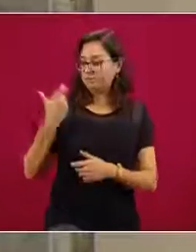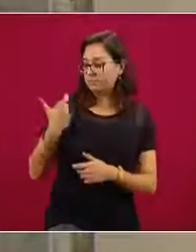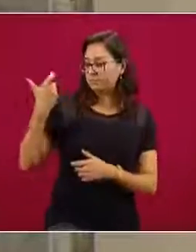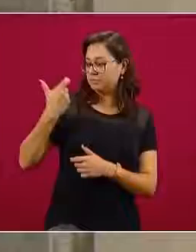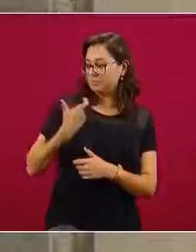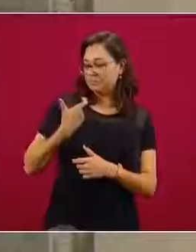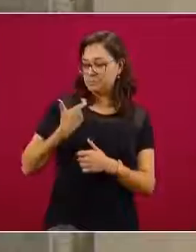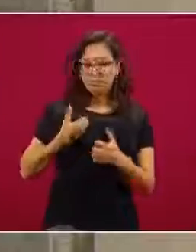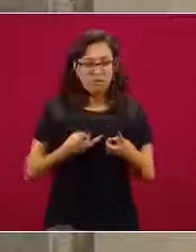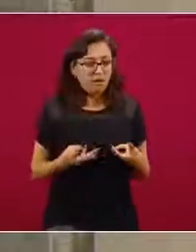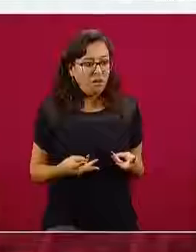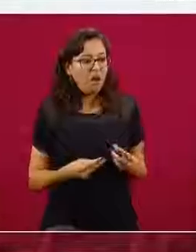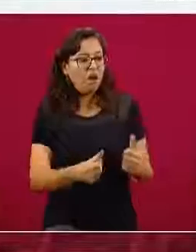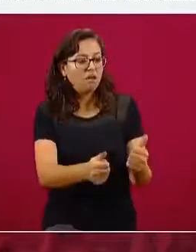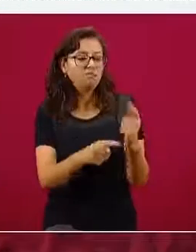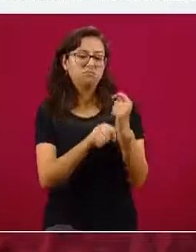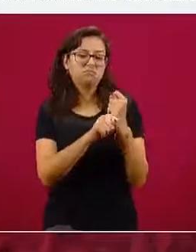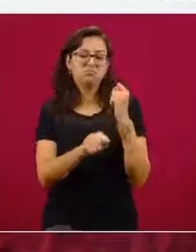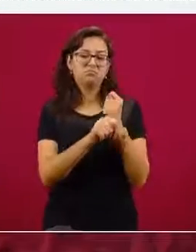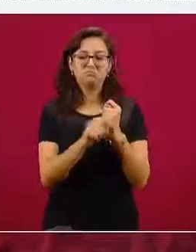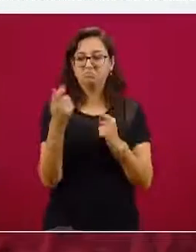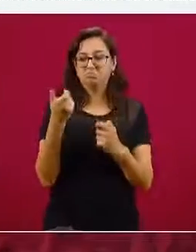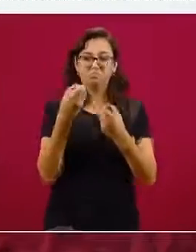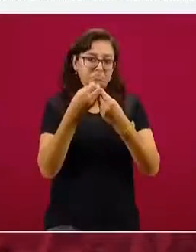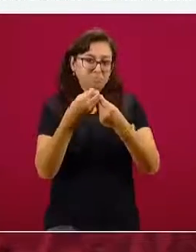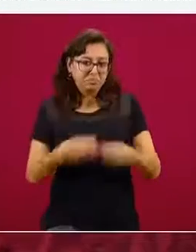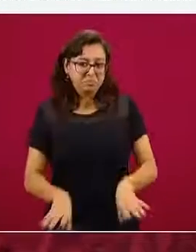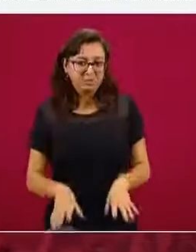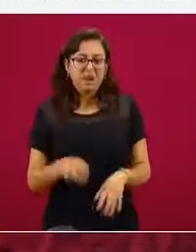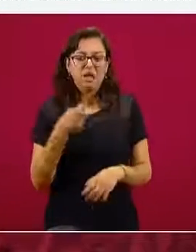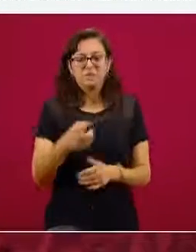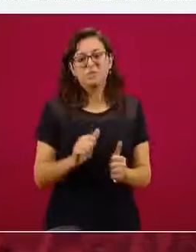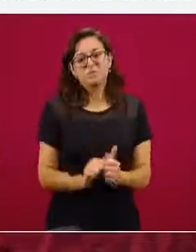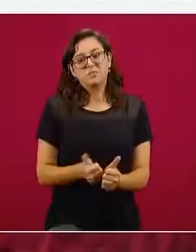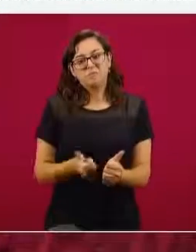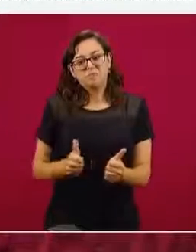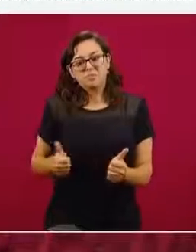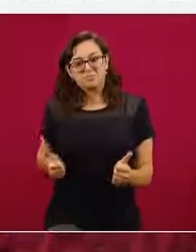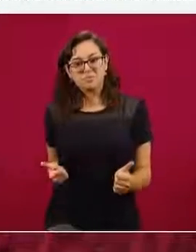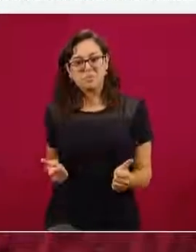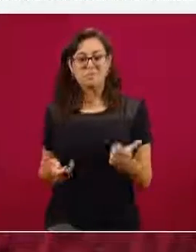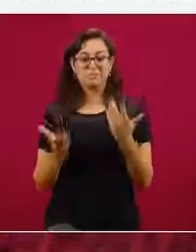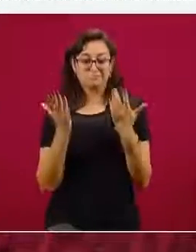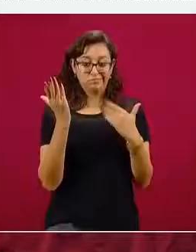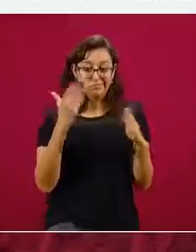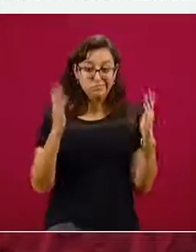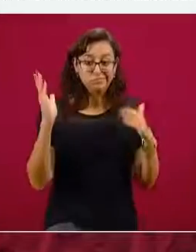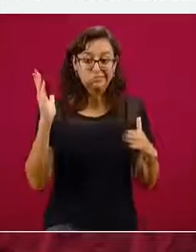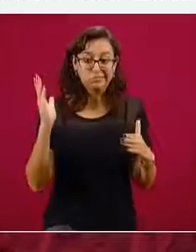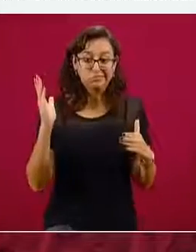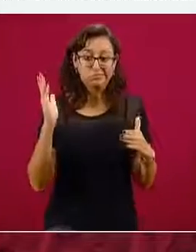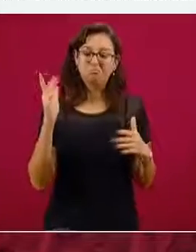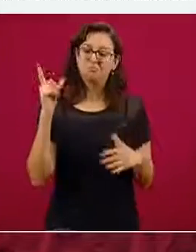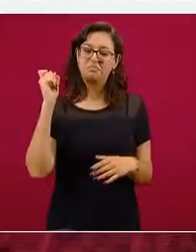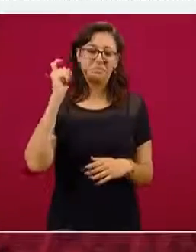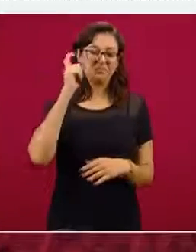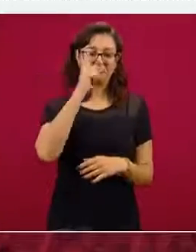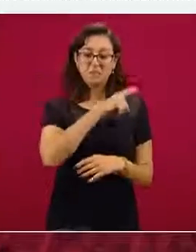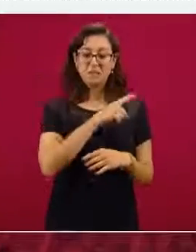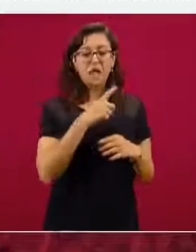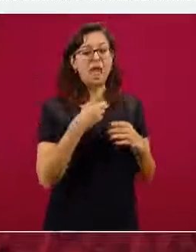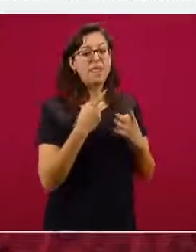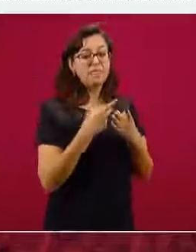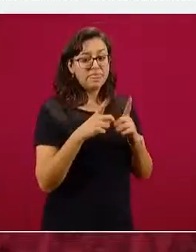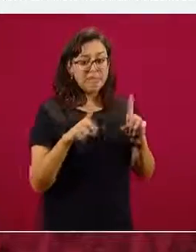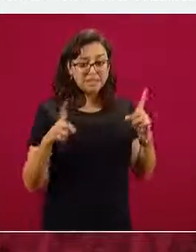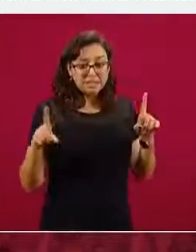otras actividades pues ya lo perdieron. Entonces ya van un paso detrás en sus posibilidades de salir adelante y de desarrollarse como personas y